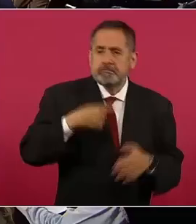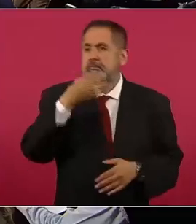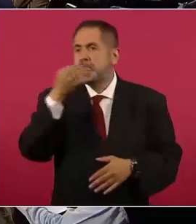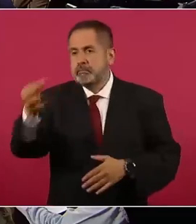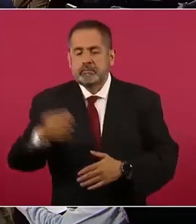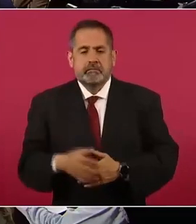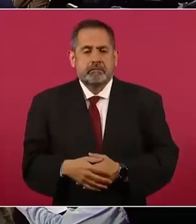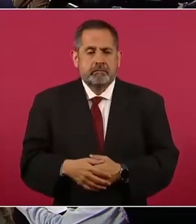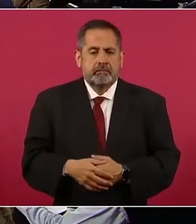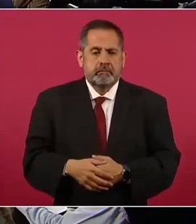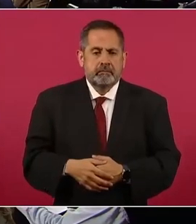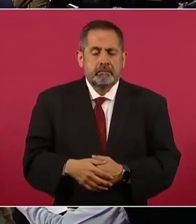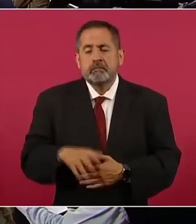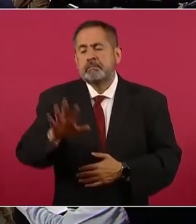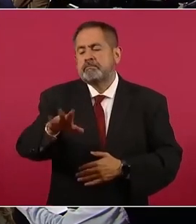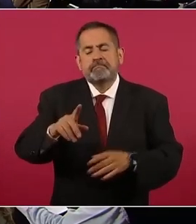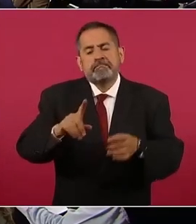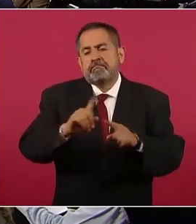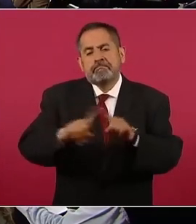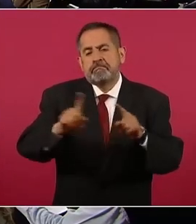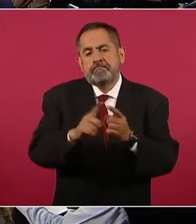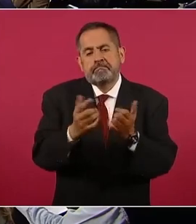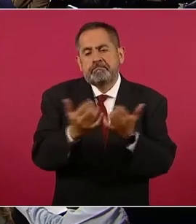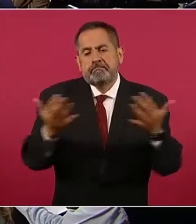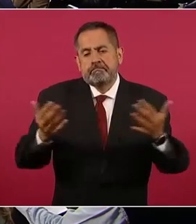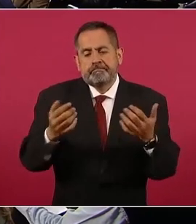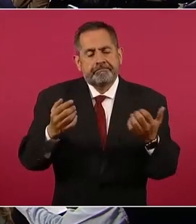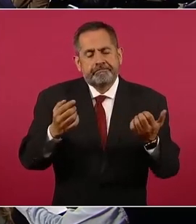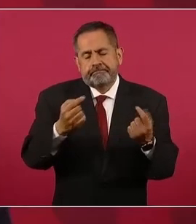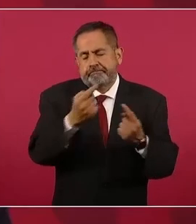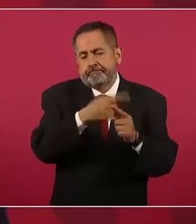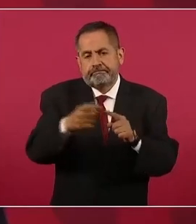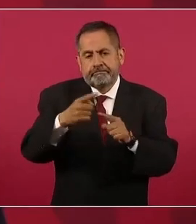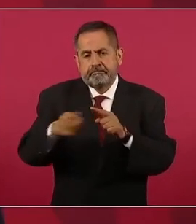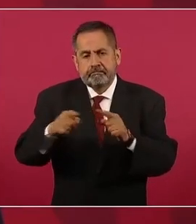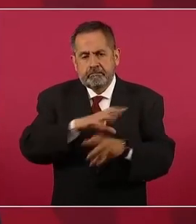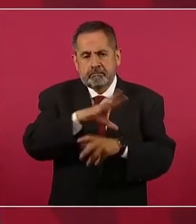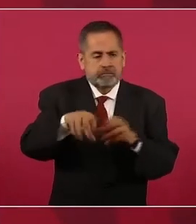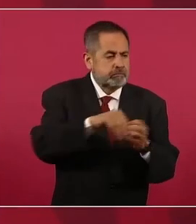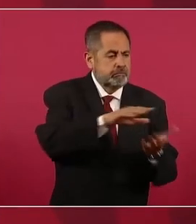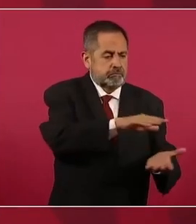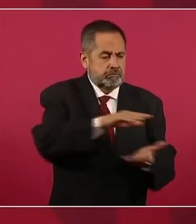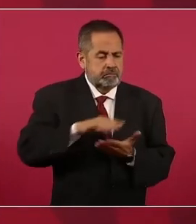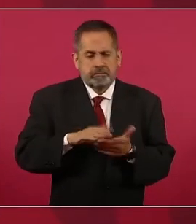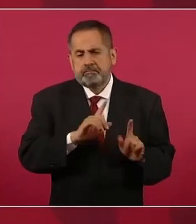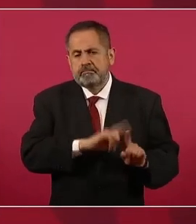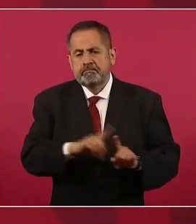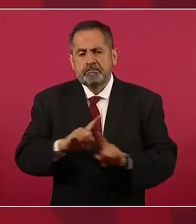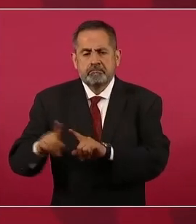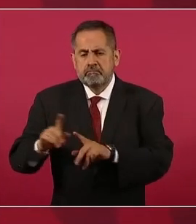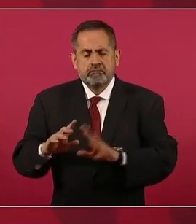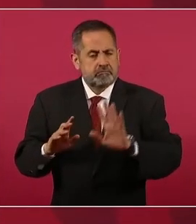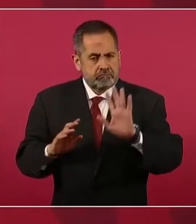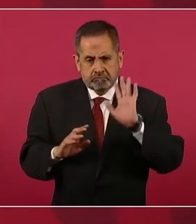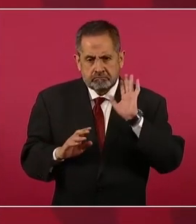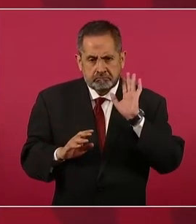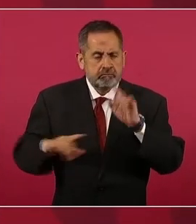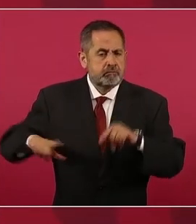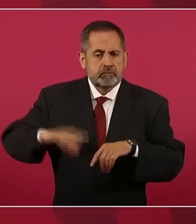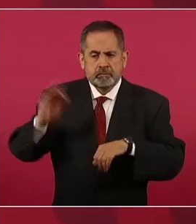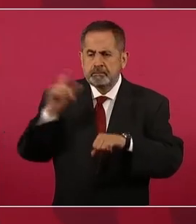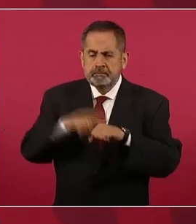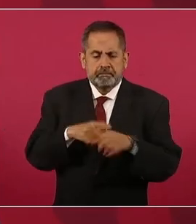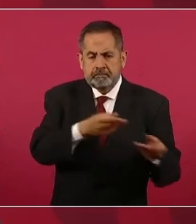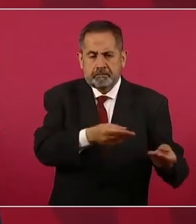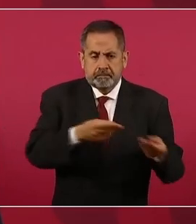Muy diversas, eso no lo detalla la información global de las compras de bienes y servicios del gobierno